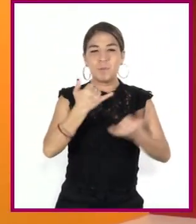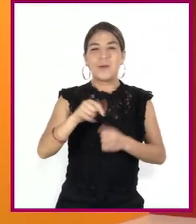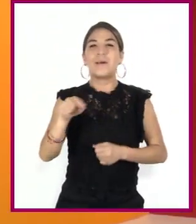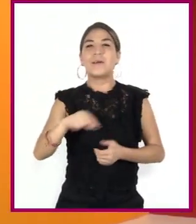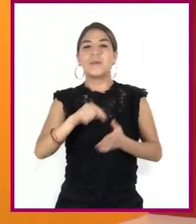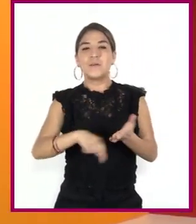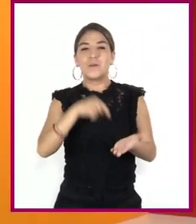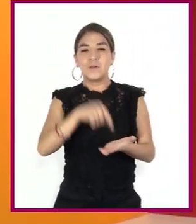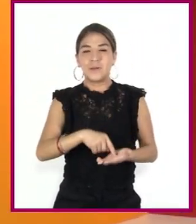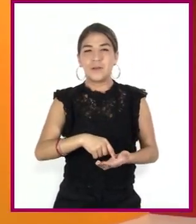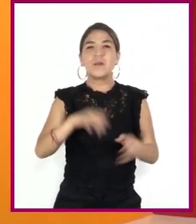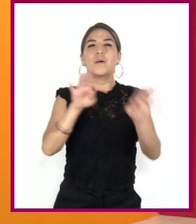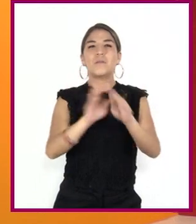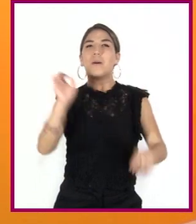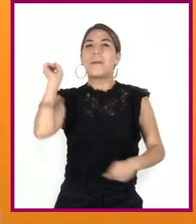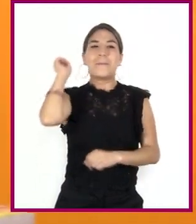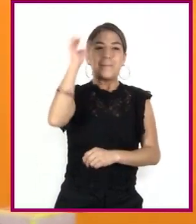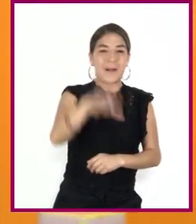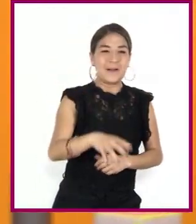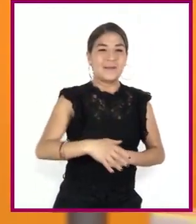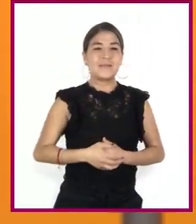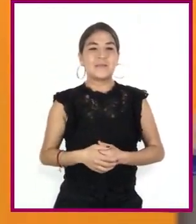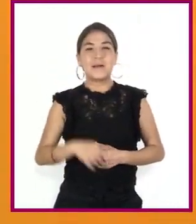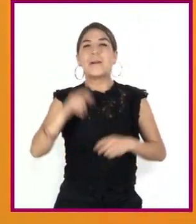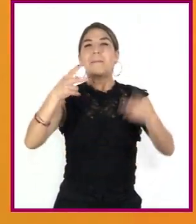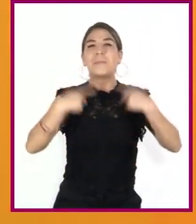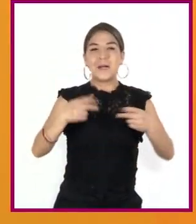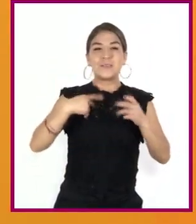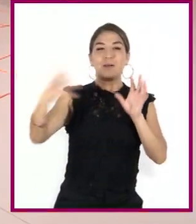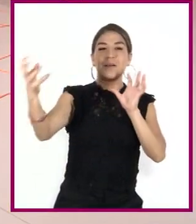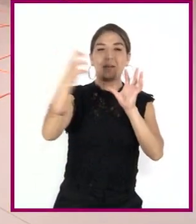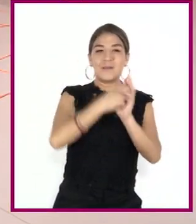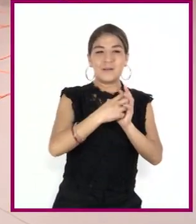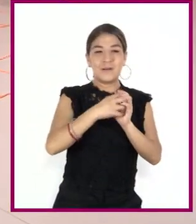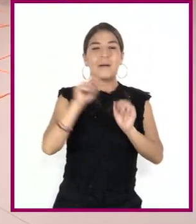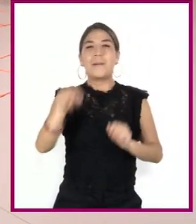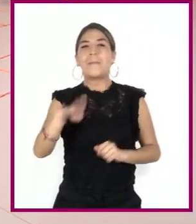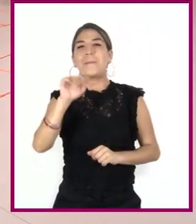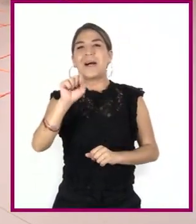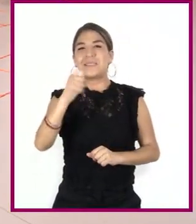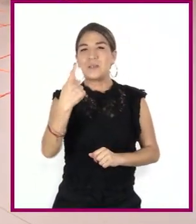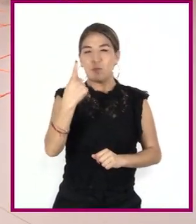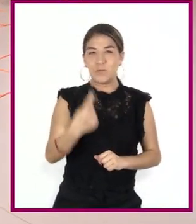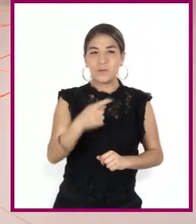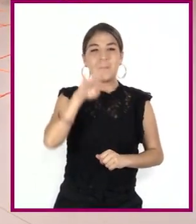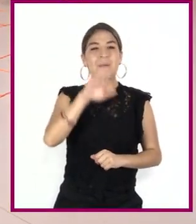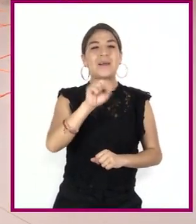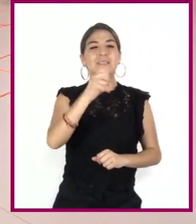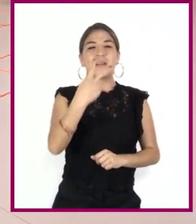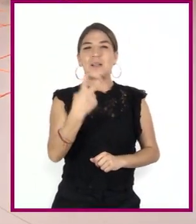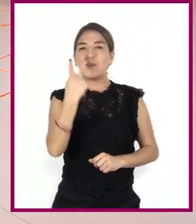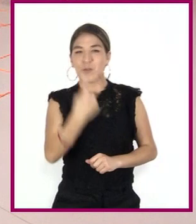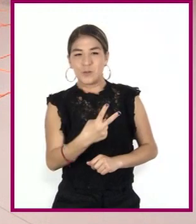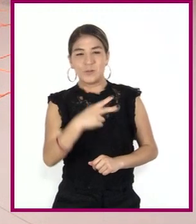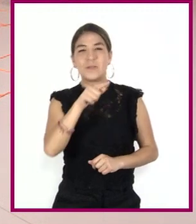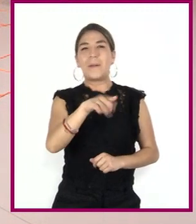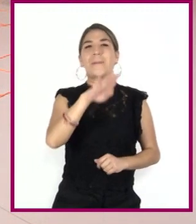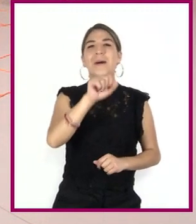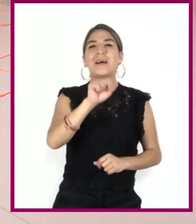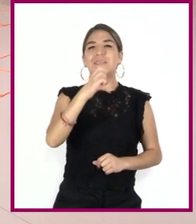nuestra zona de lanzador, de receptor, base 1, base 2 y base